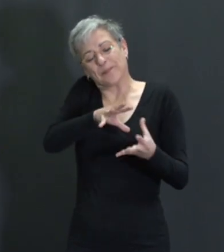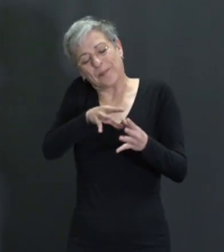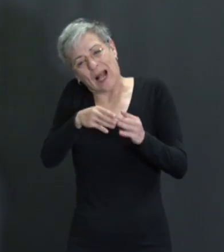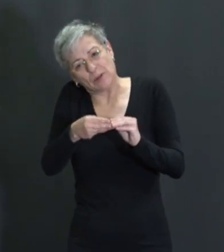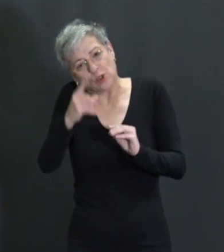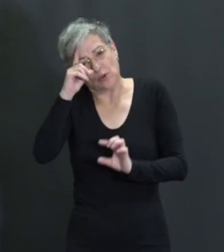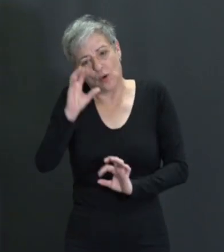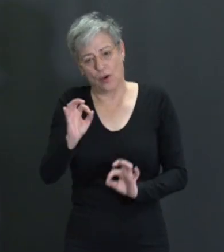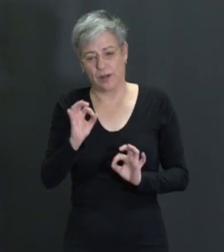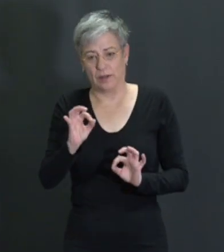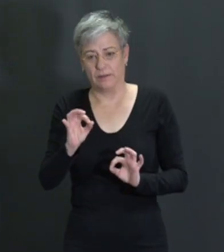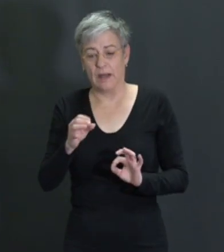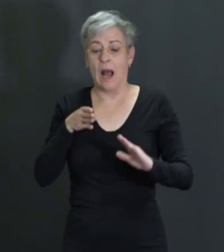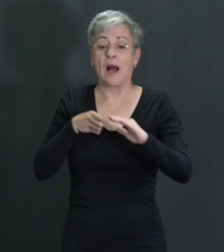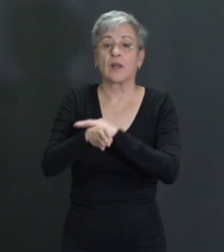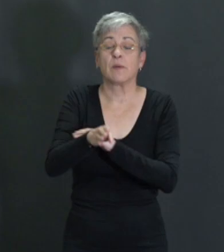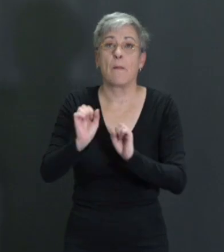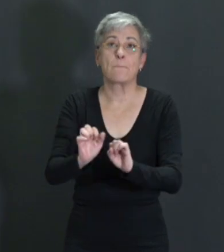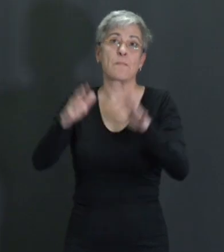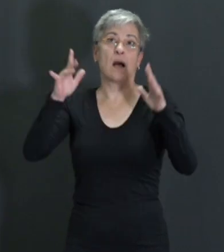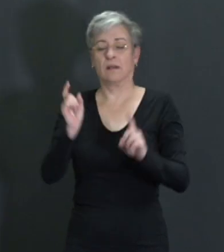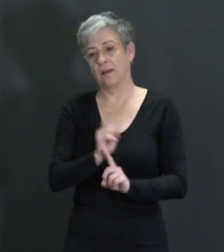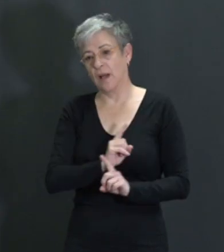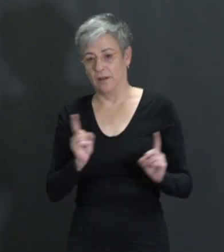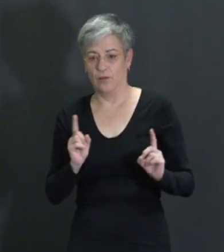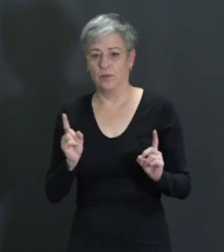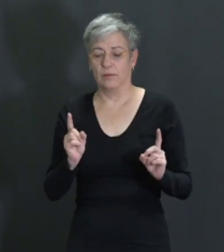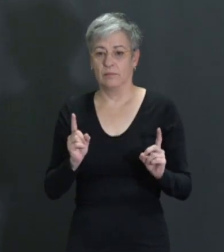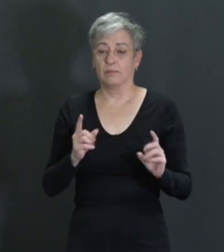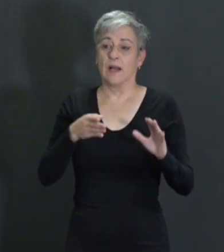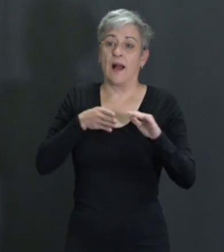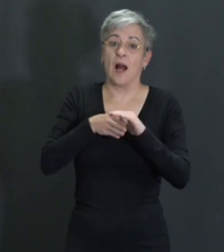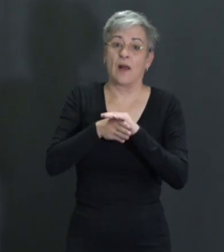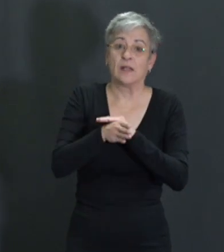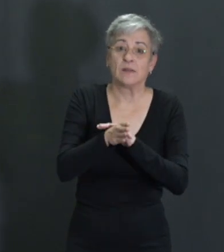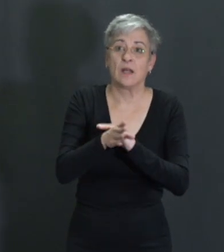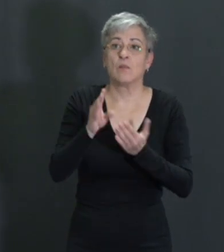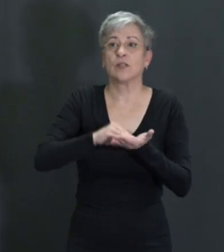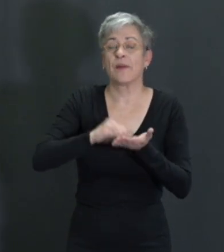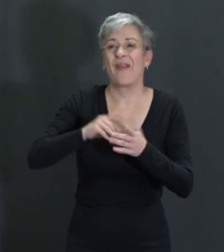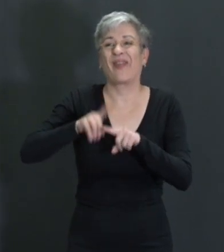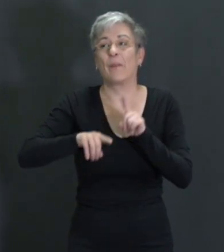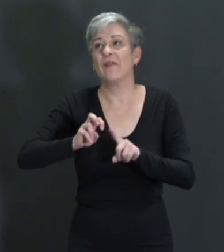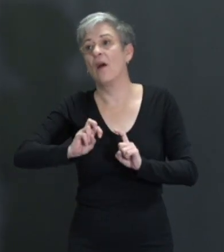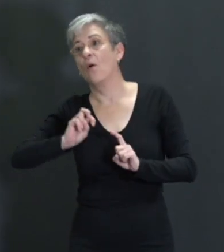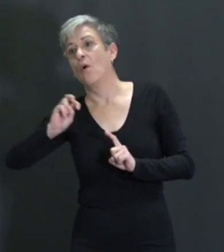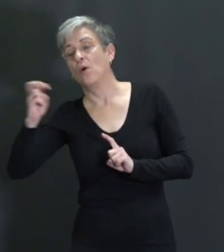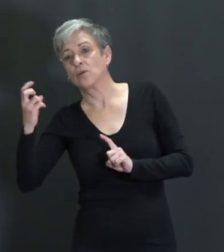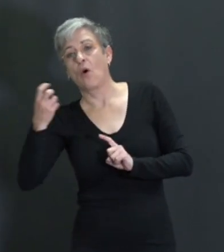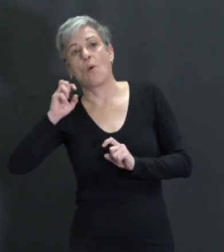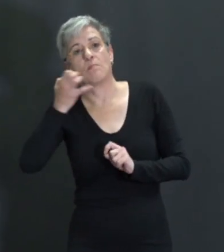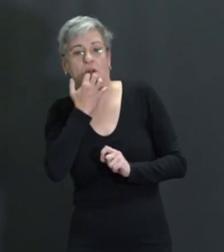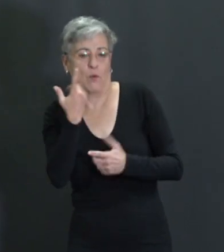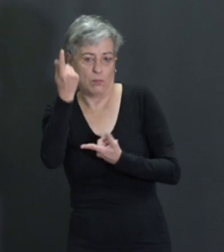La accesibilidad no es magia y la accesibilidad pues muchas veces está supeditada a cuestiones presupuestarias.